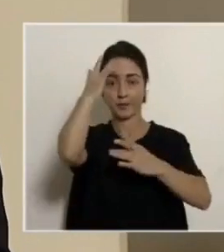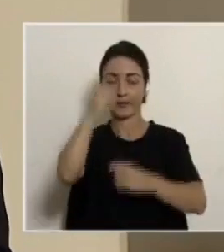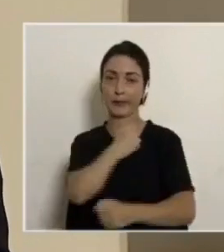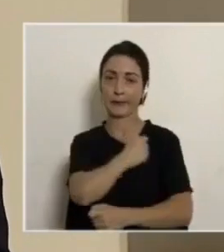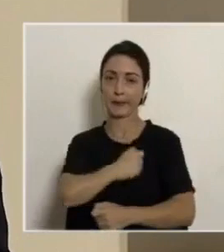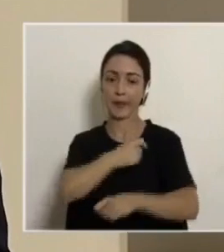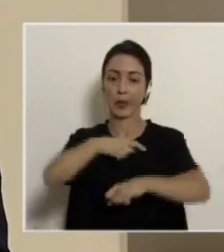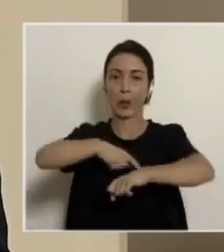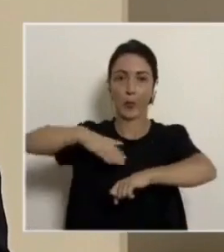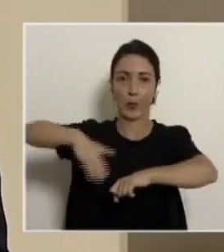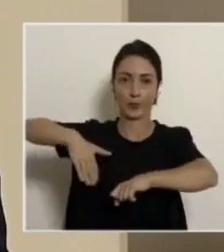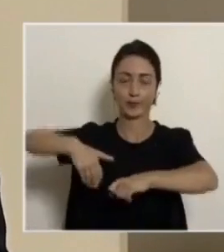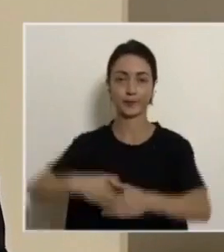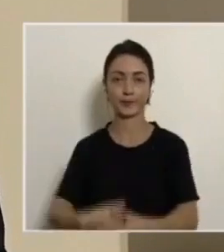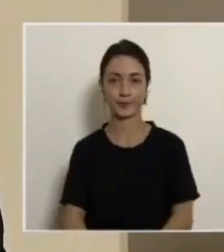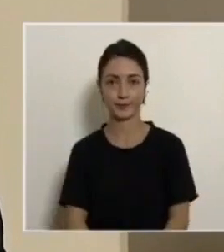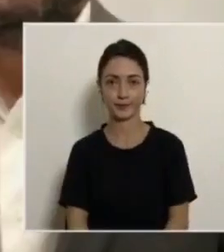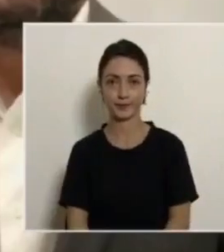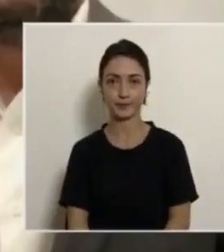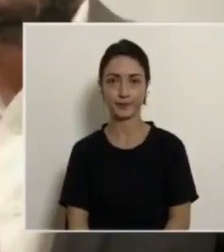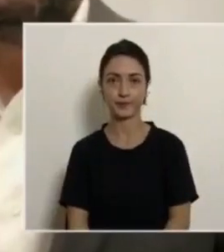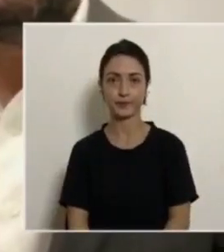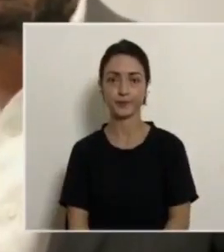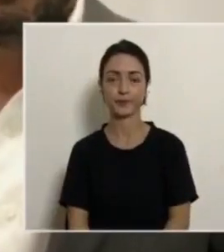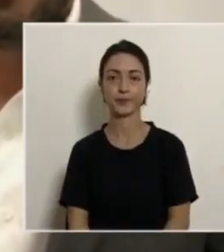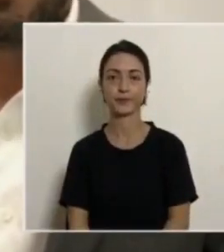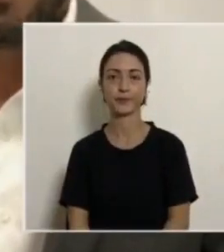disculpas por el retraso.